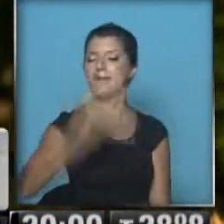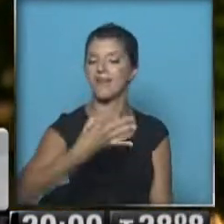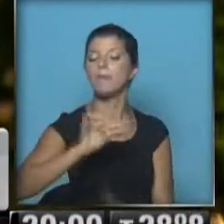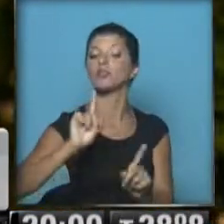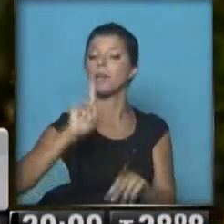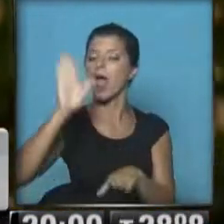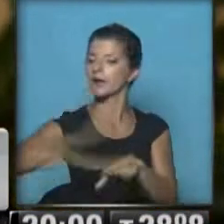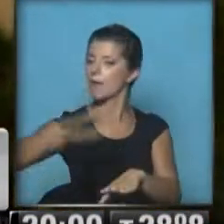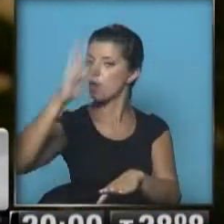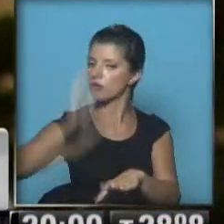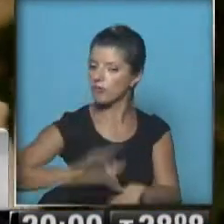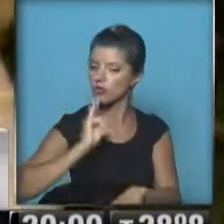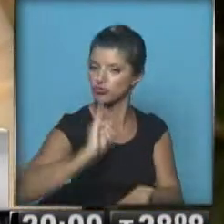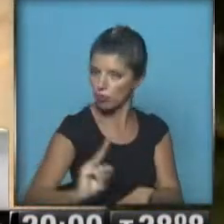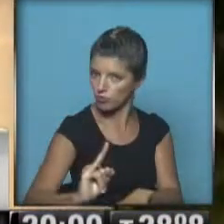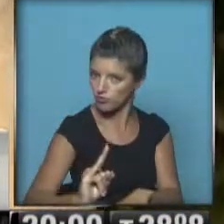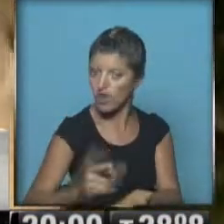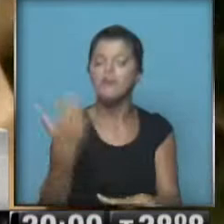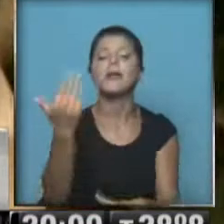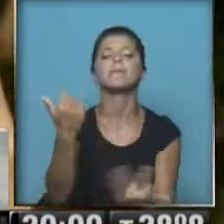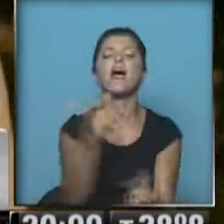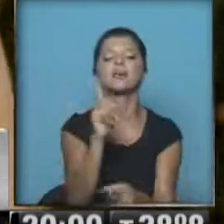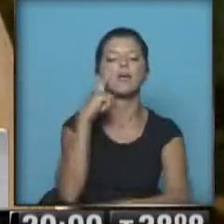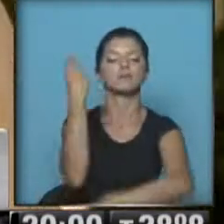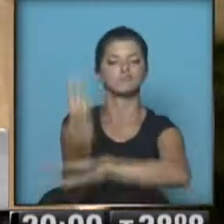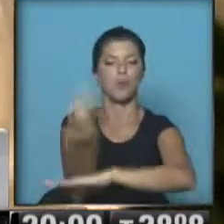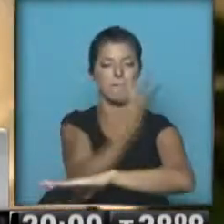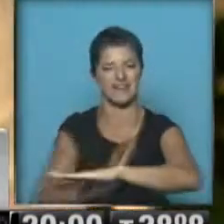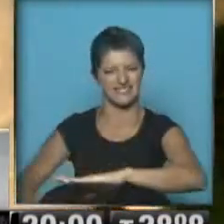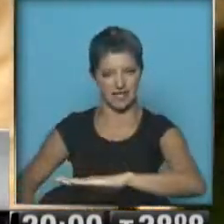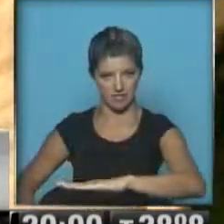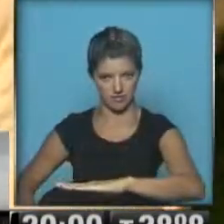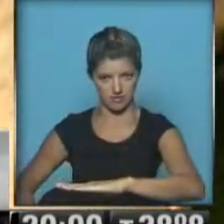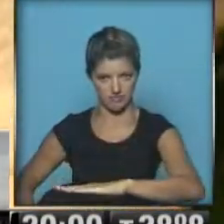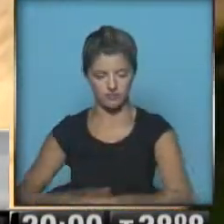enorme responsabilidad a quien le otorga el liderazgo de la conducción.